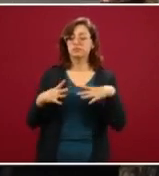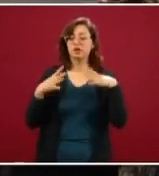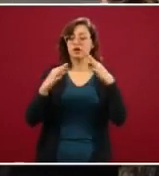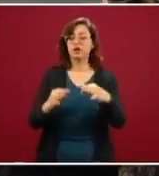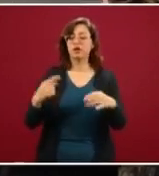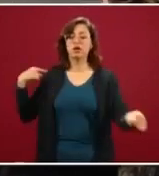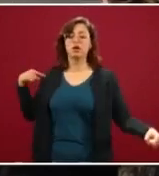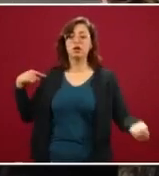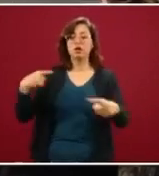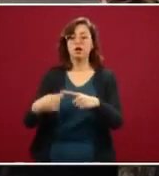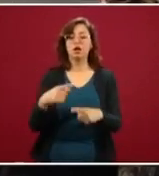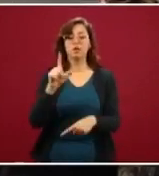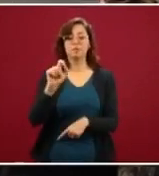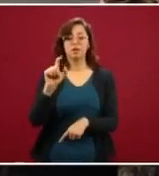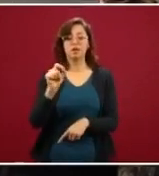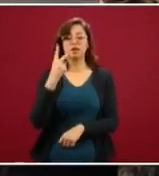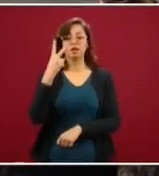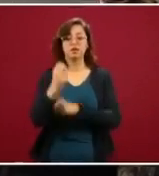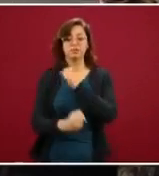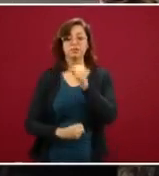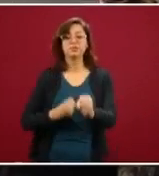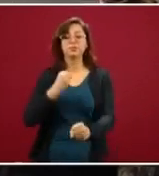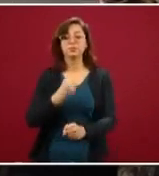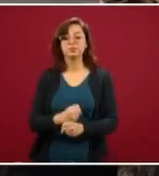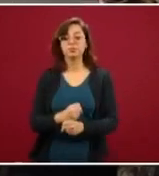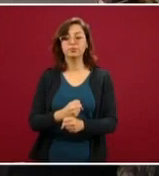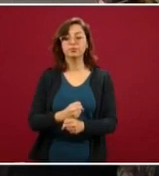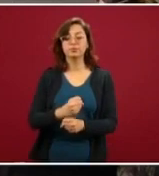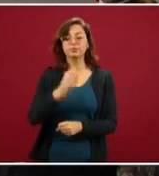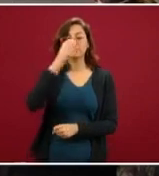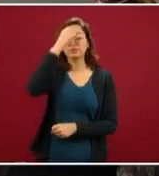estrategia que al final de cuentas primero fue